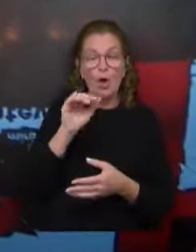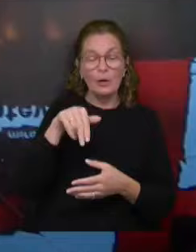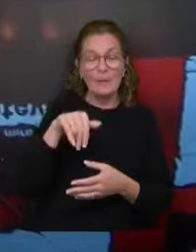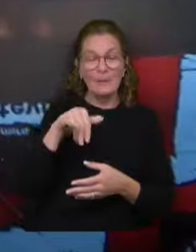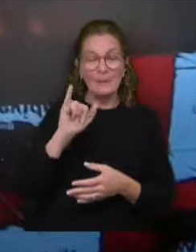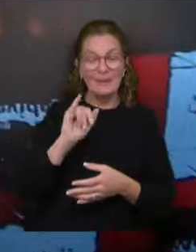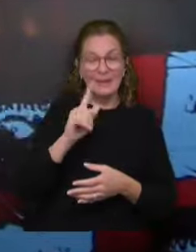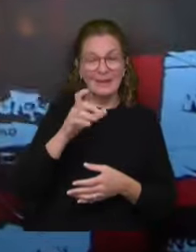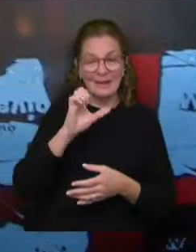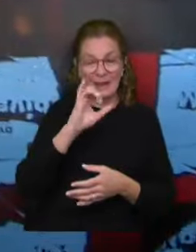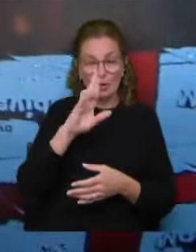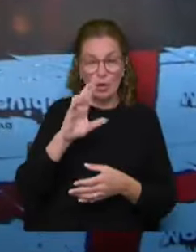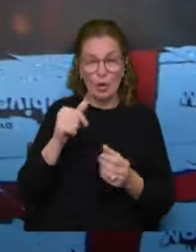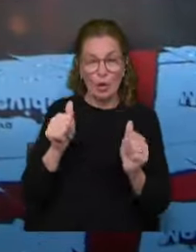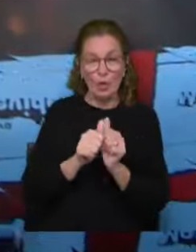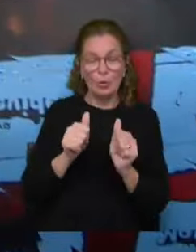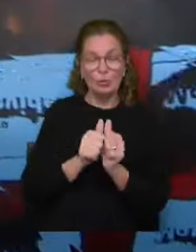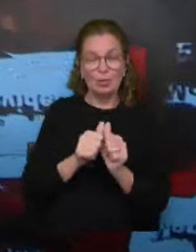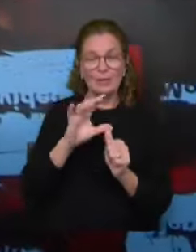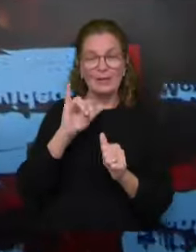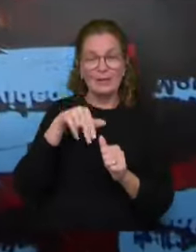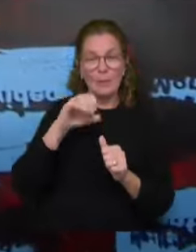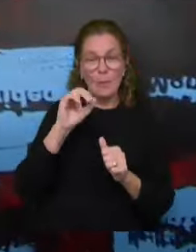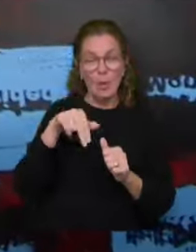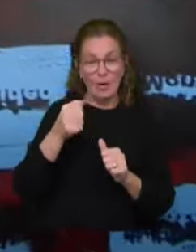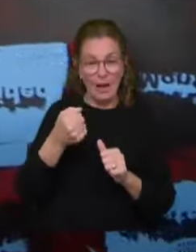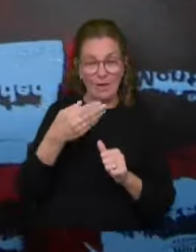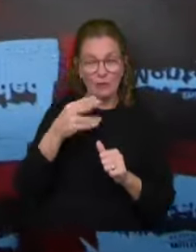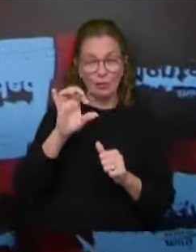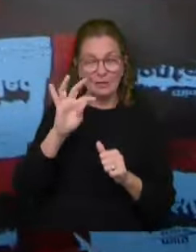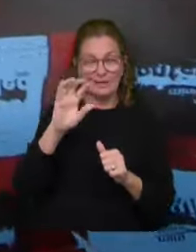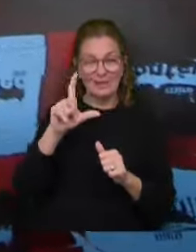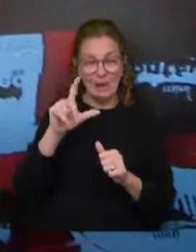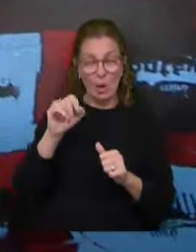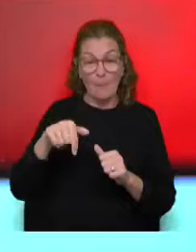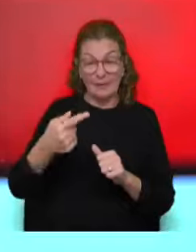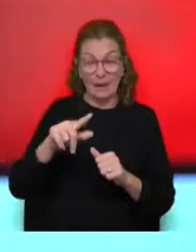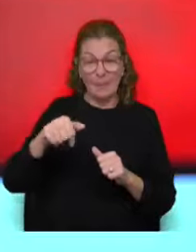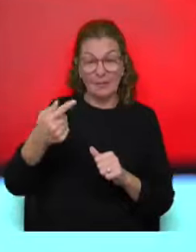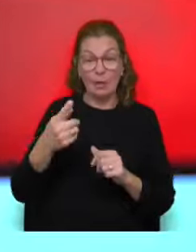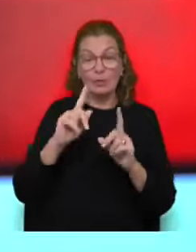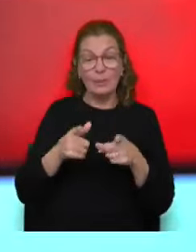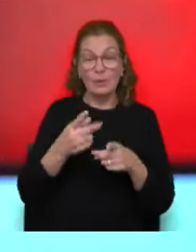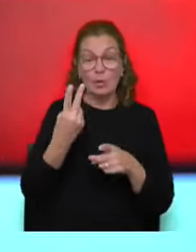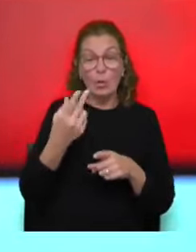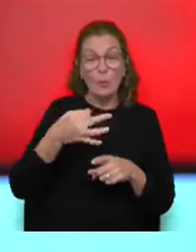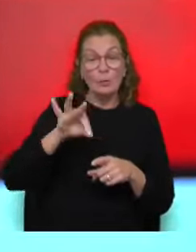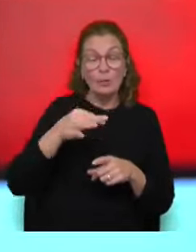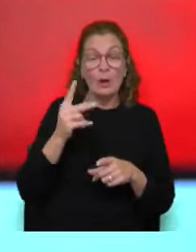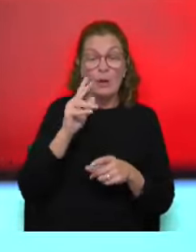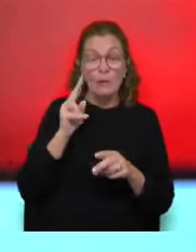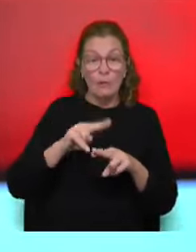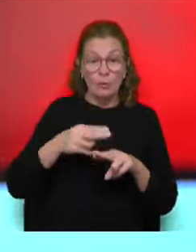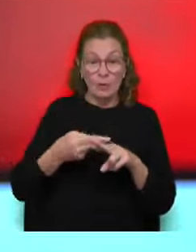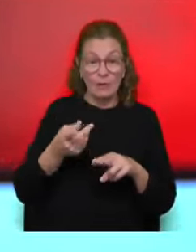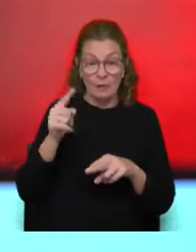presentando Charlie junto a Simona Bustelo. Divino. Y bueno, les cuento que mañana y pasado van a tener 2 oportunidades para volver a ver, en